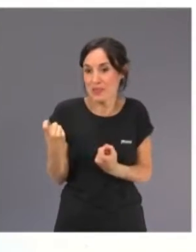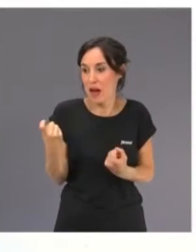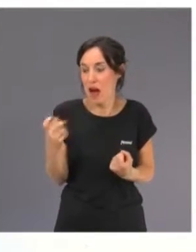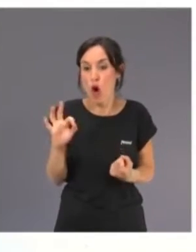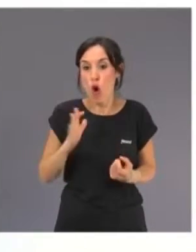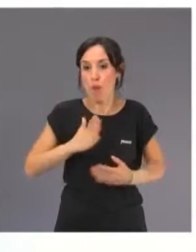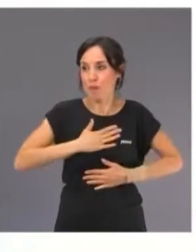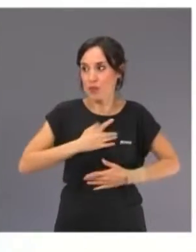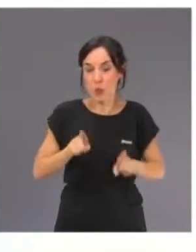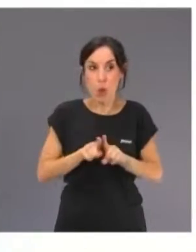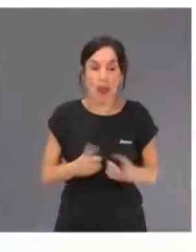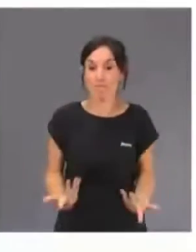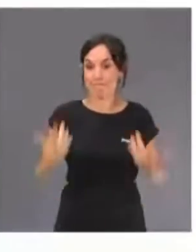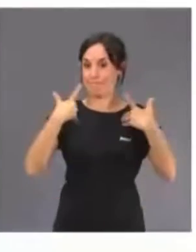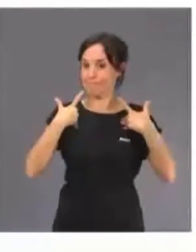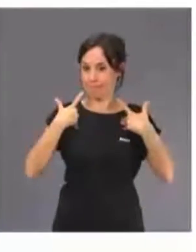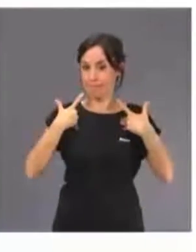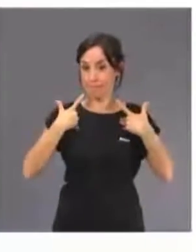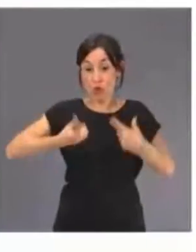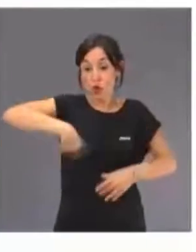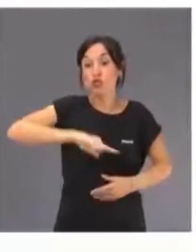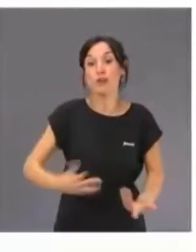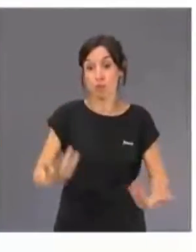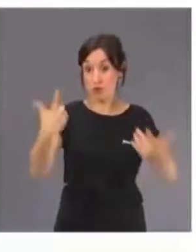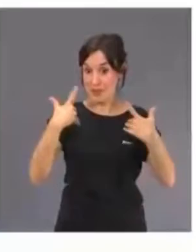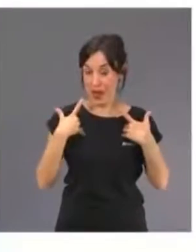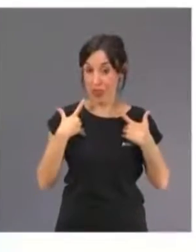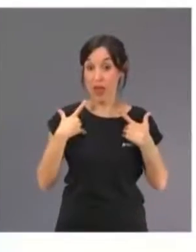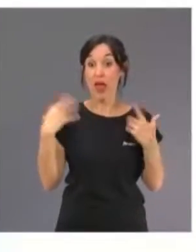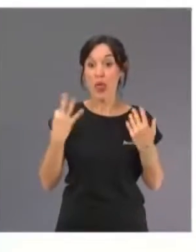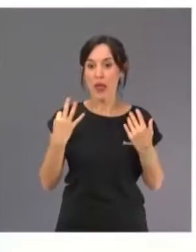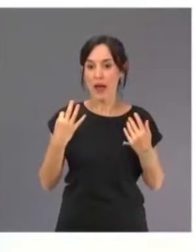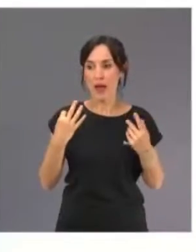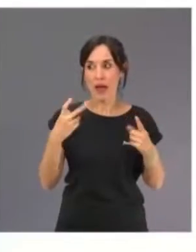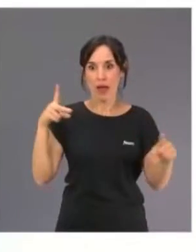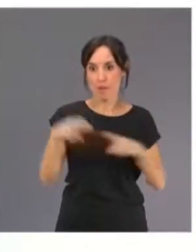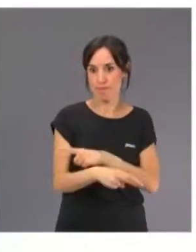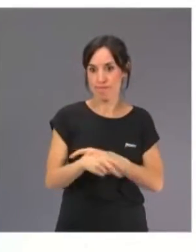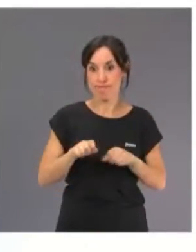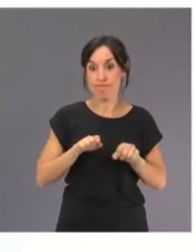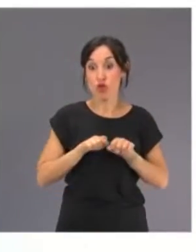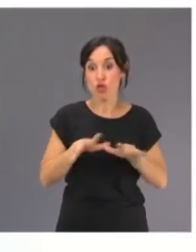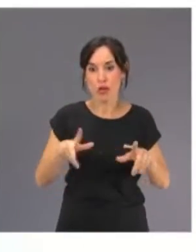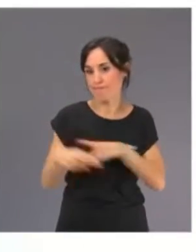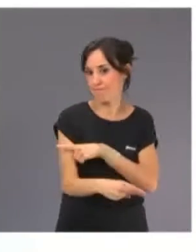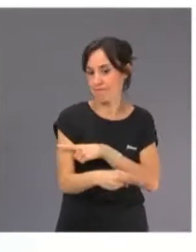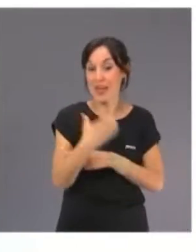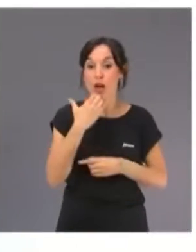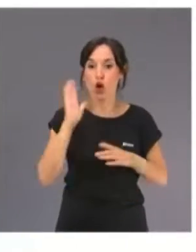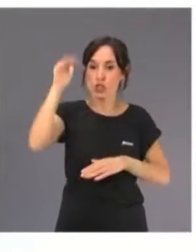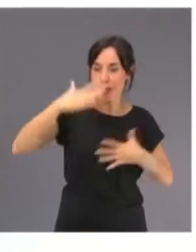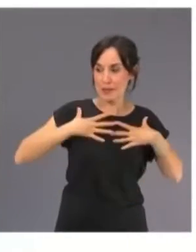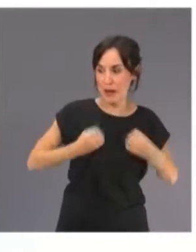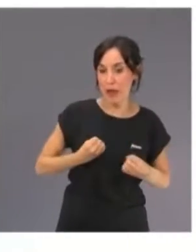a nuestro cargo, que es tener la responsabilidad de impedir que si la Consejería de Sanidad y los